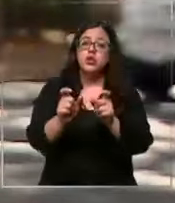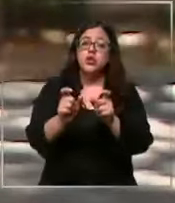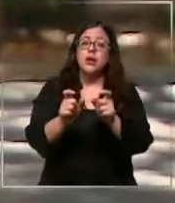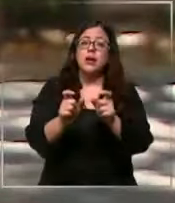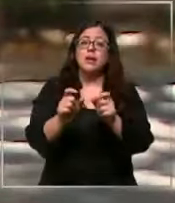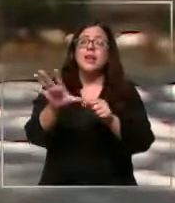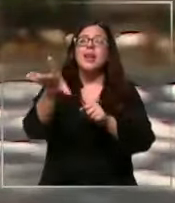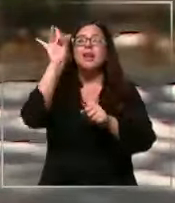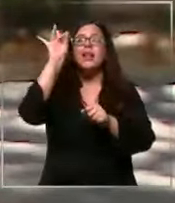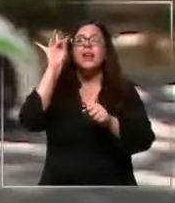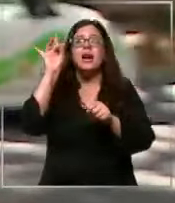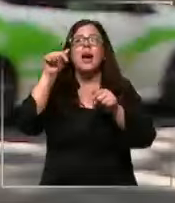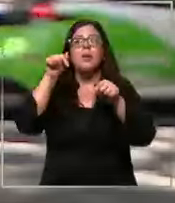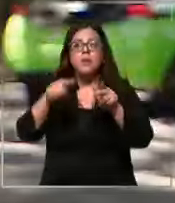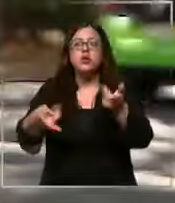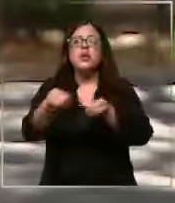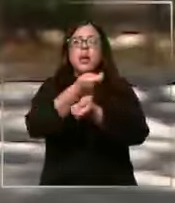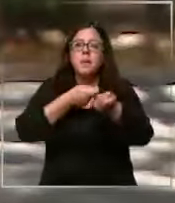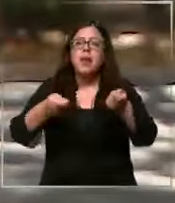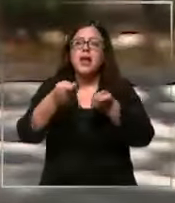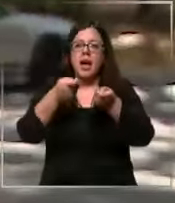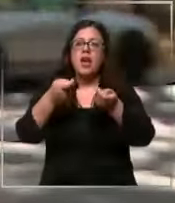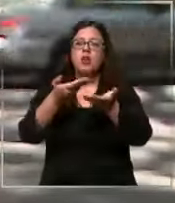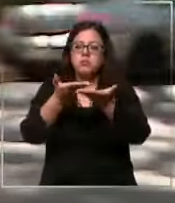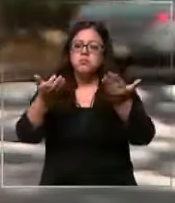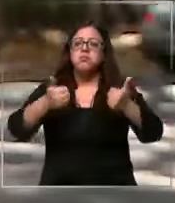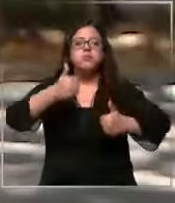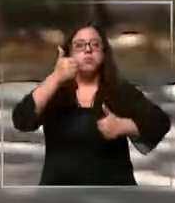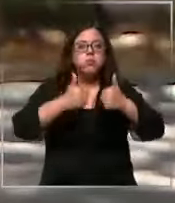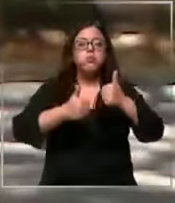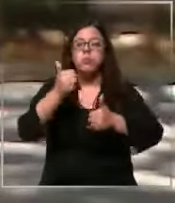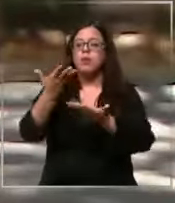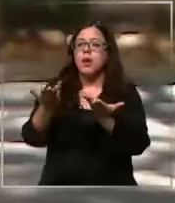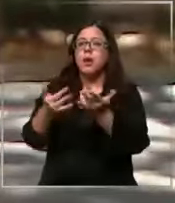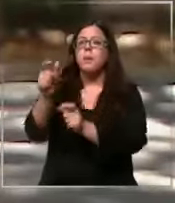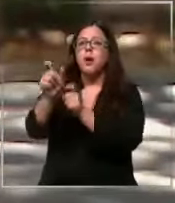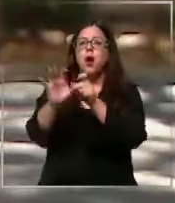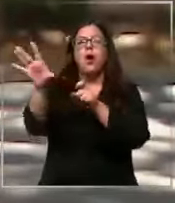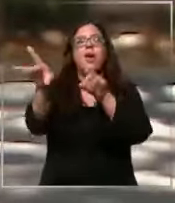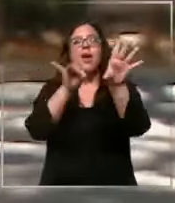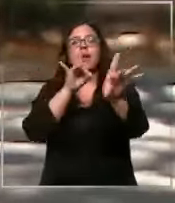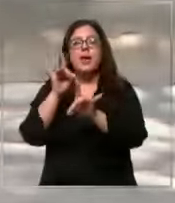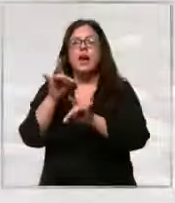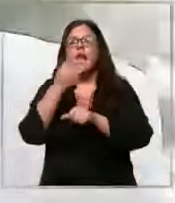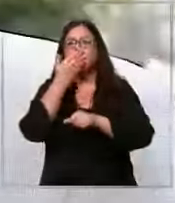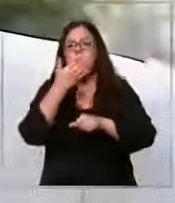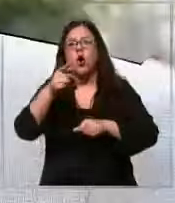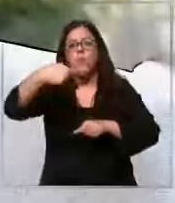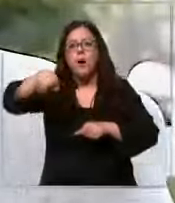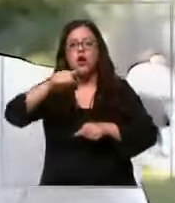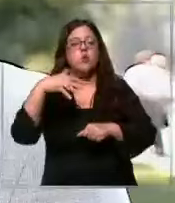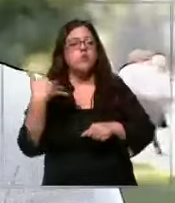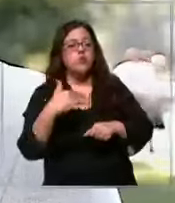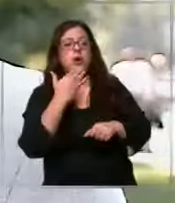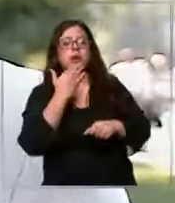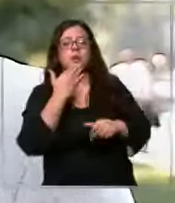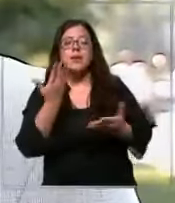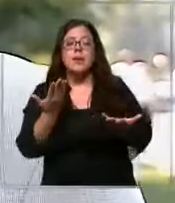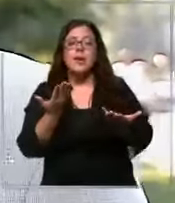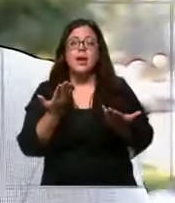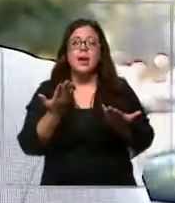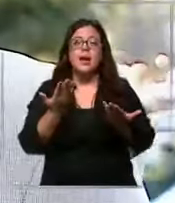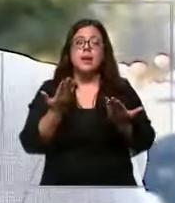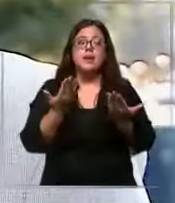el que elija, y por eso tenemos este mercado abierto y competitivo para que las personas elijan la opción que más les acomode. Importante también es